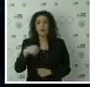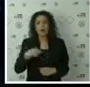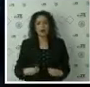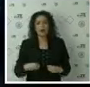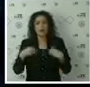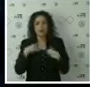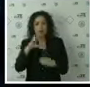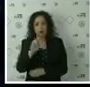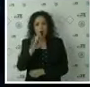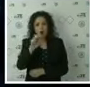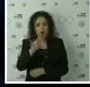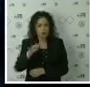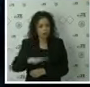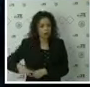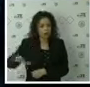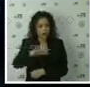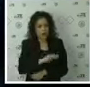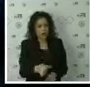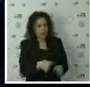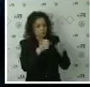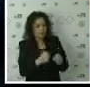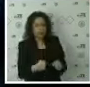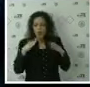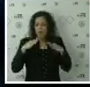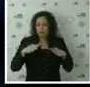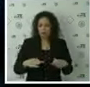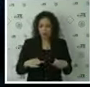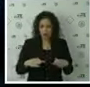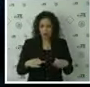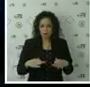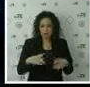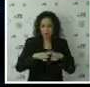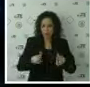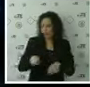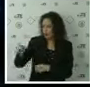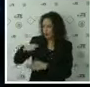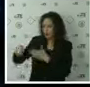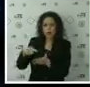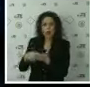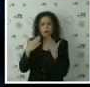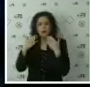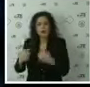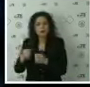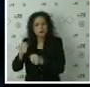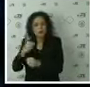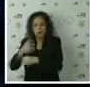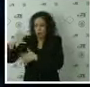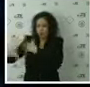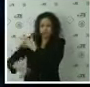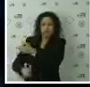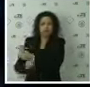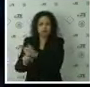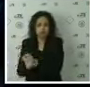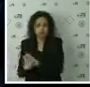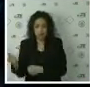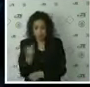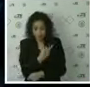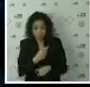pacífica a vivir en un lugar inseguro y lleno de violencia. El comportamiento y las decisiones serán totalmente